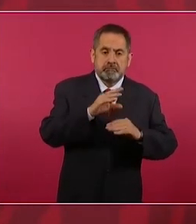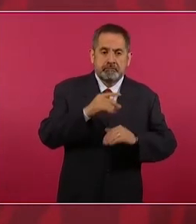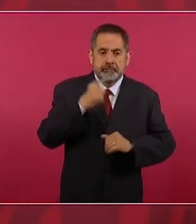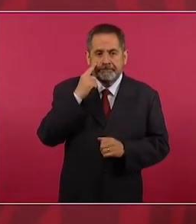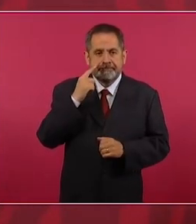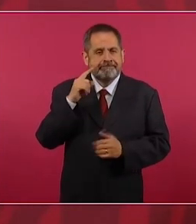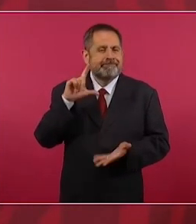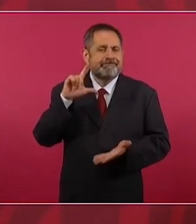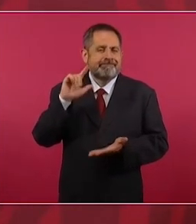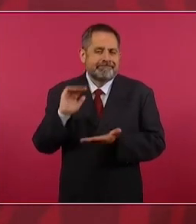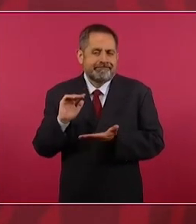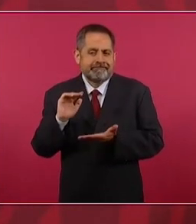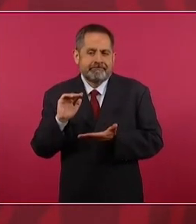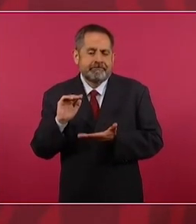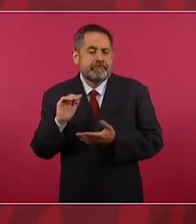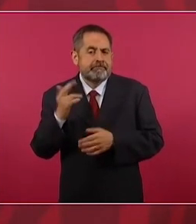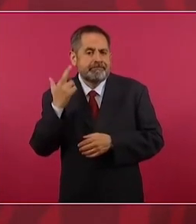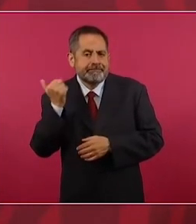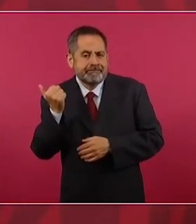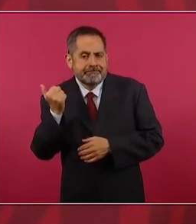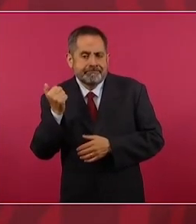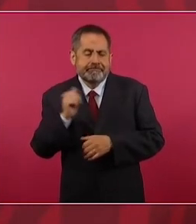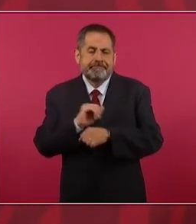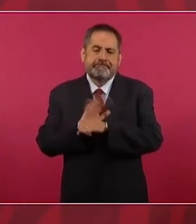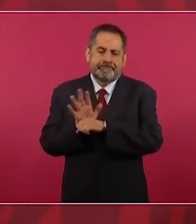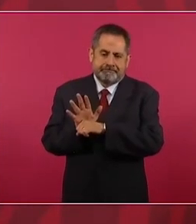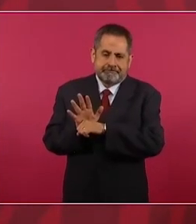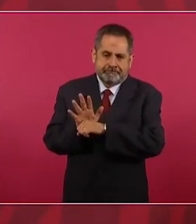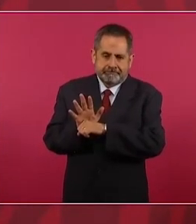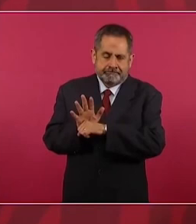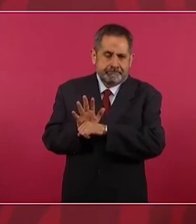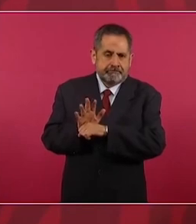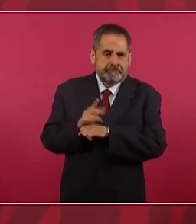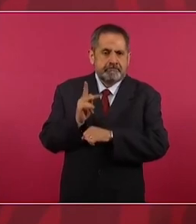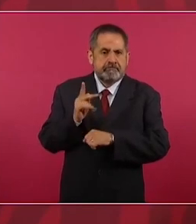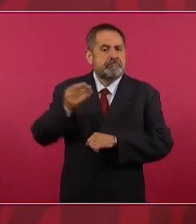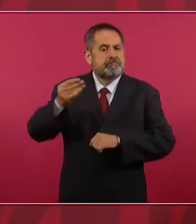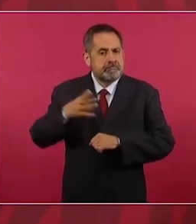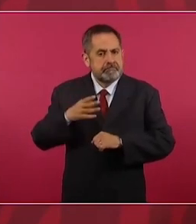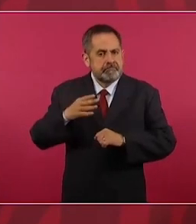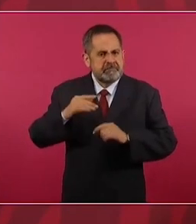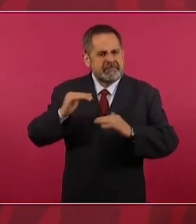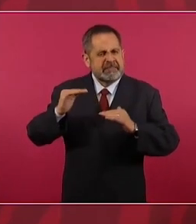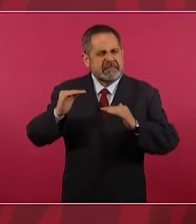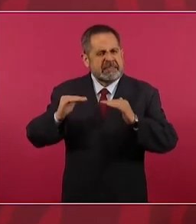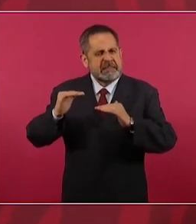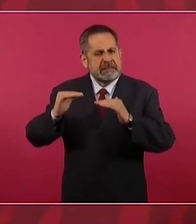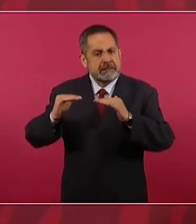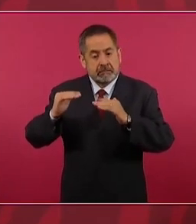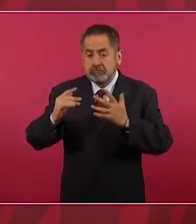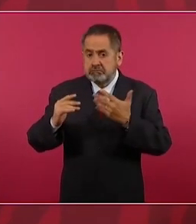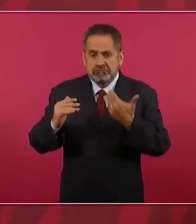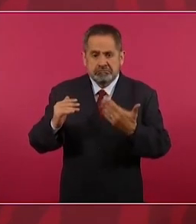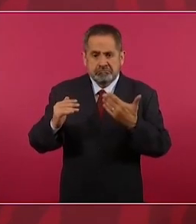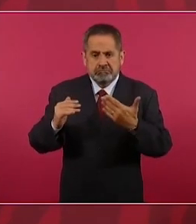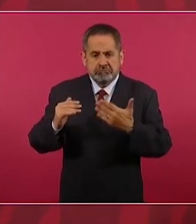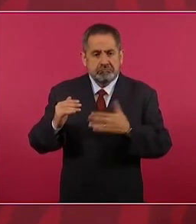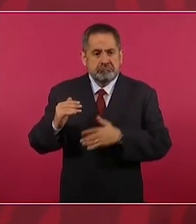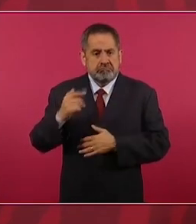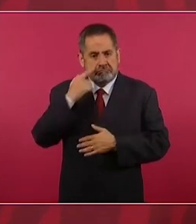redujo por los efectos de la pandemia, pero de todas maneras estuvo arriba del